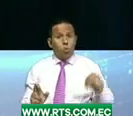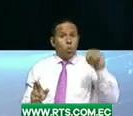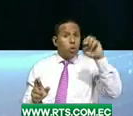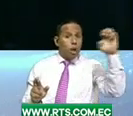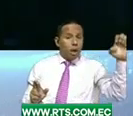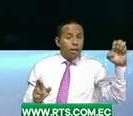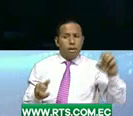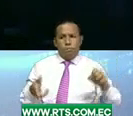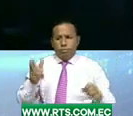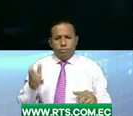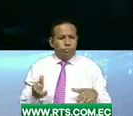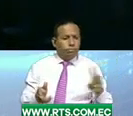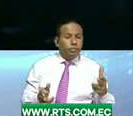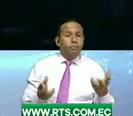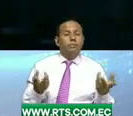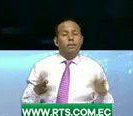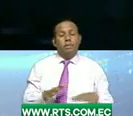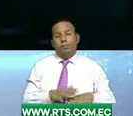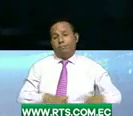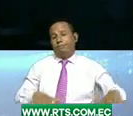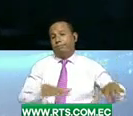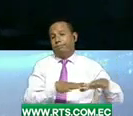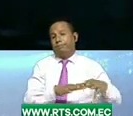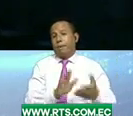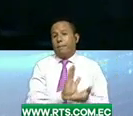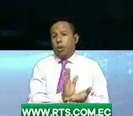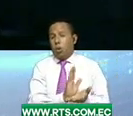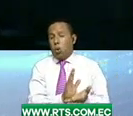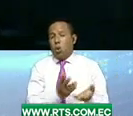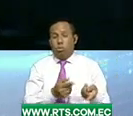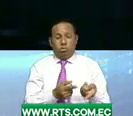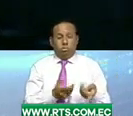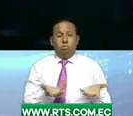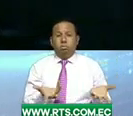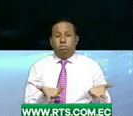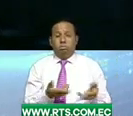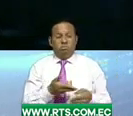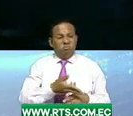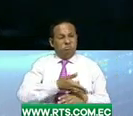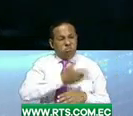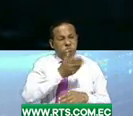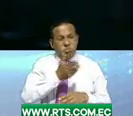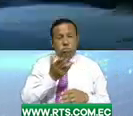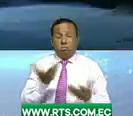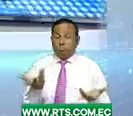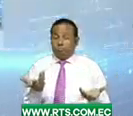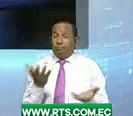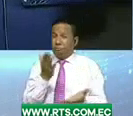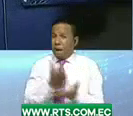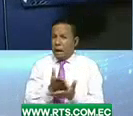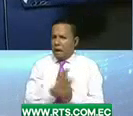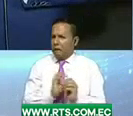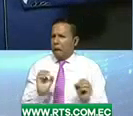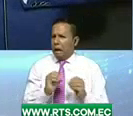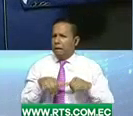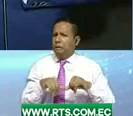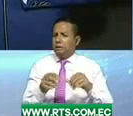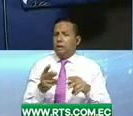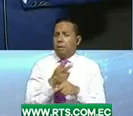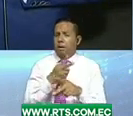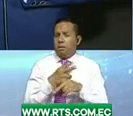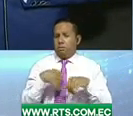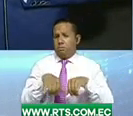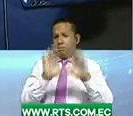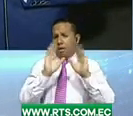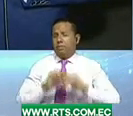Guayaquil, aquí en el bloque 21 de Flor de Evasión, con los sicarios que no dan tregua. Adelante, Ana, y buenas noches. Gracias, Charlie,